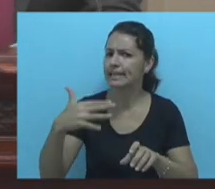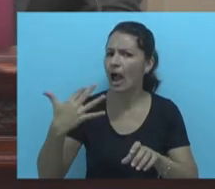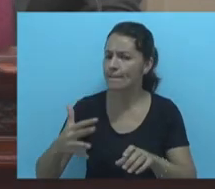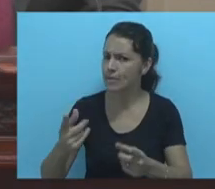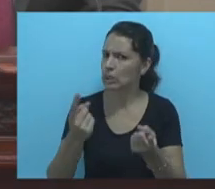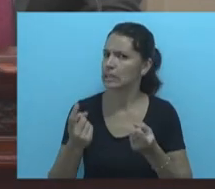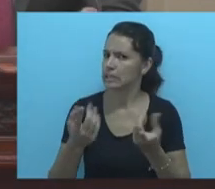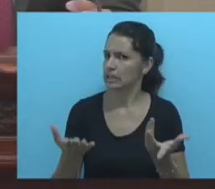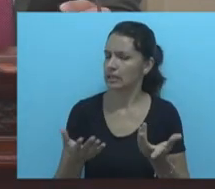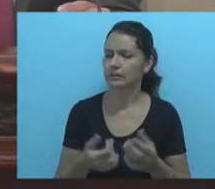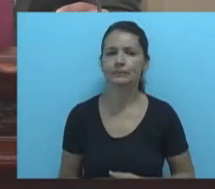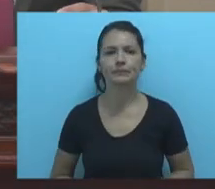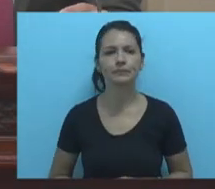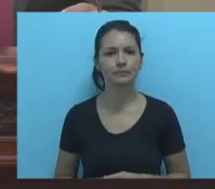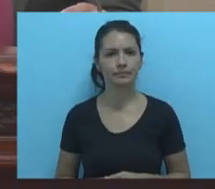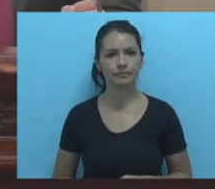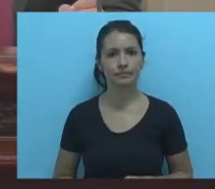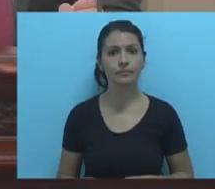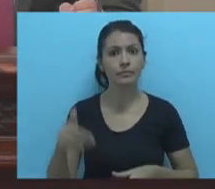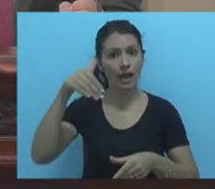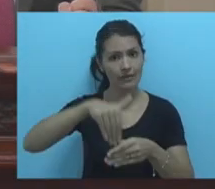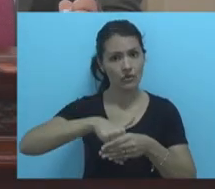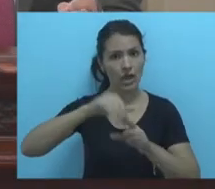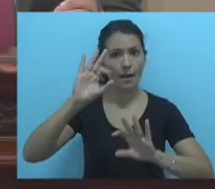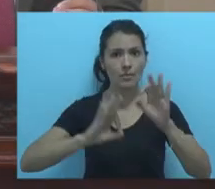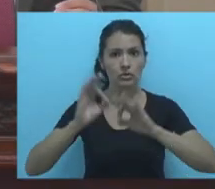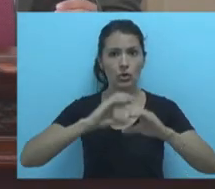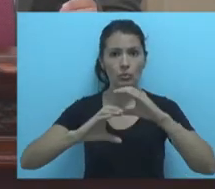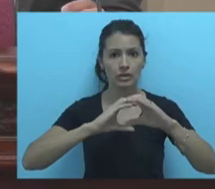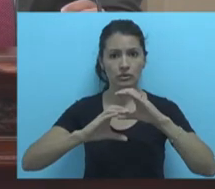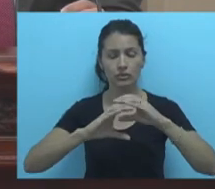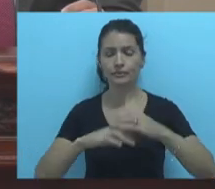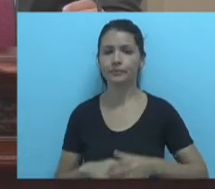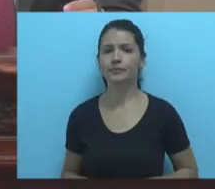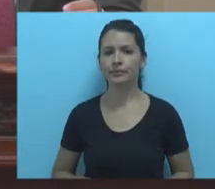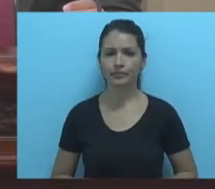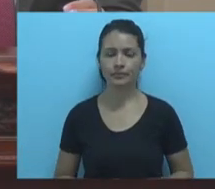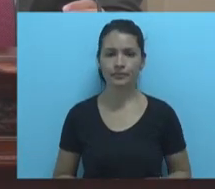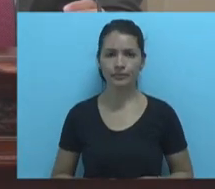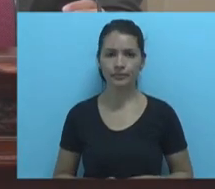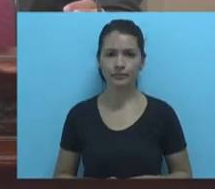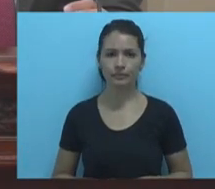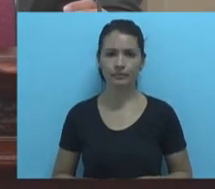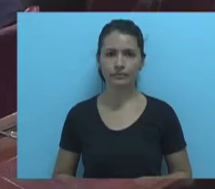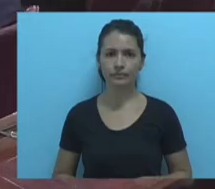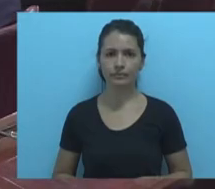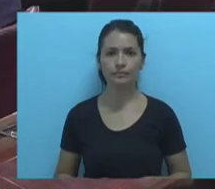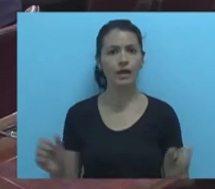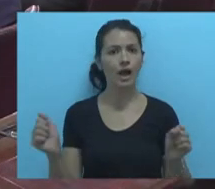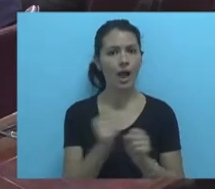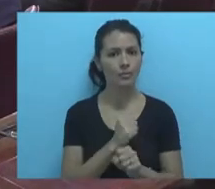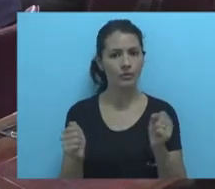aprobado. A consideración el proyecto de comunicación. A votación,